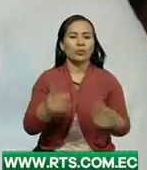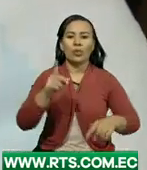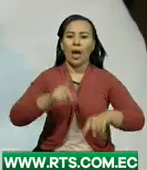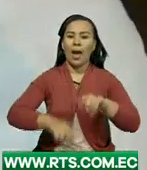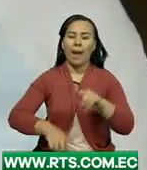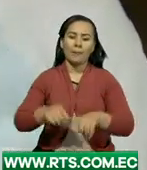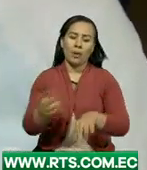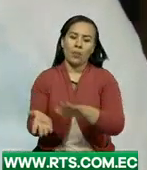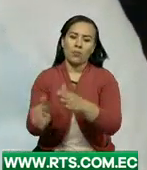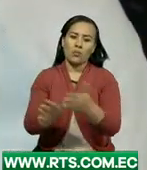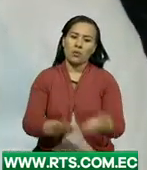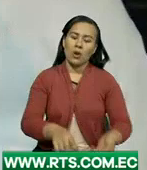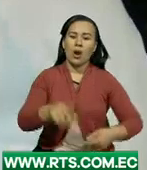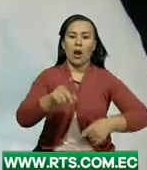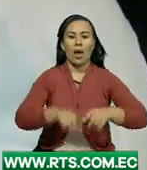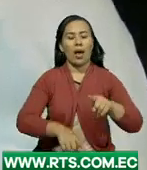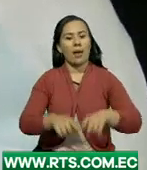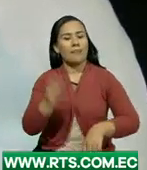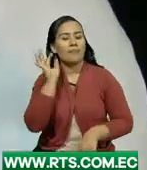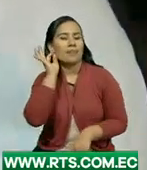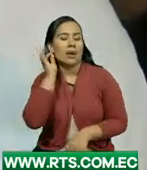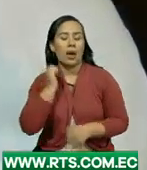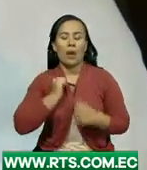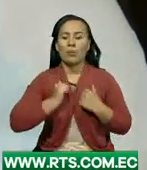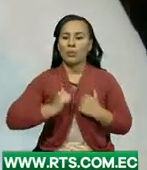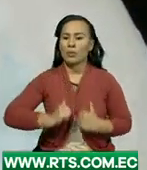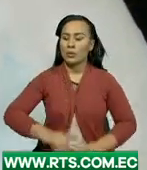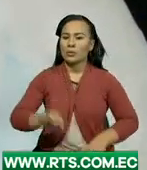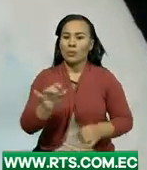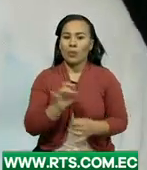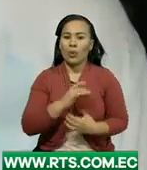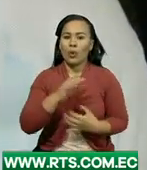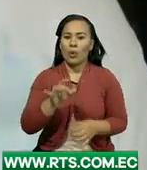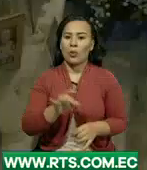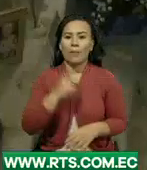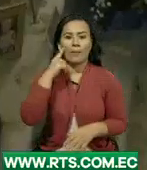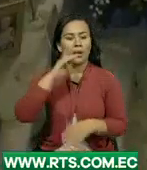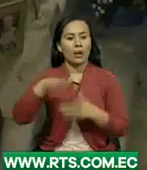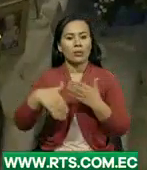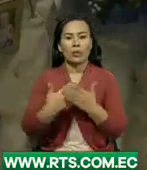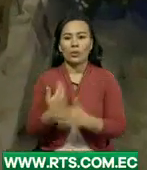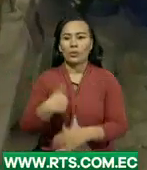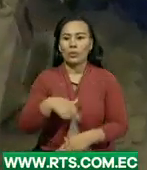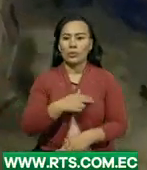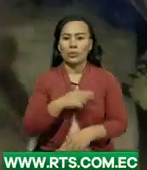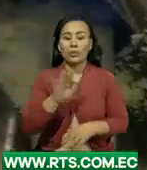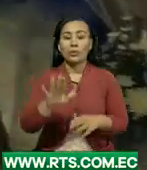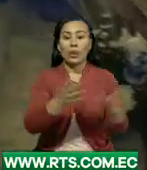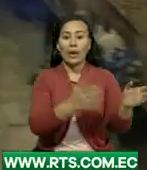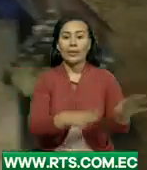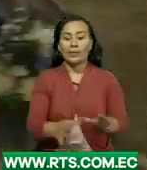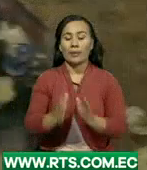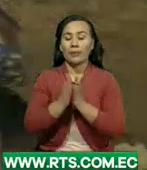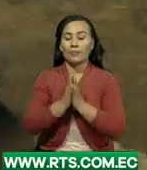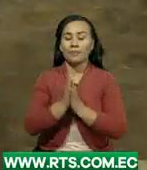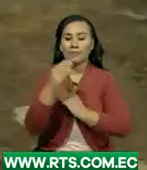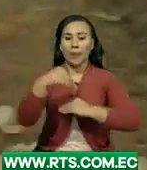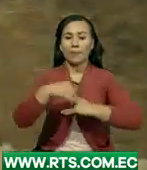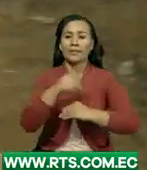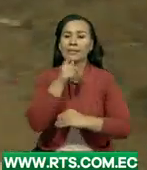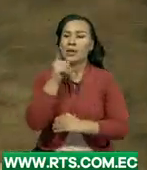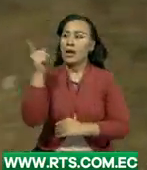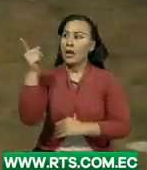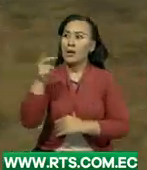me fueron, amigas. Fue muy triste, muy dolorosa para todos nosotros. A estas actividades religiosas asistió el vicepresidente